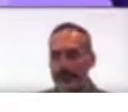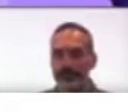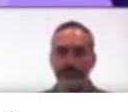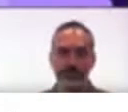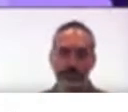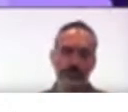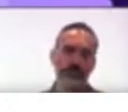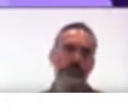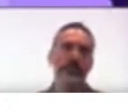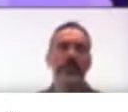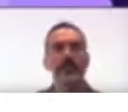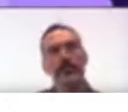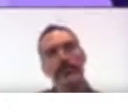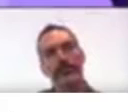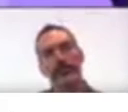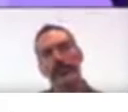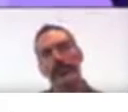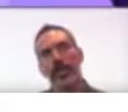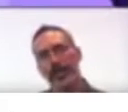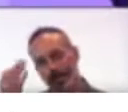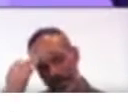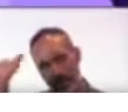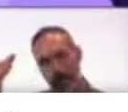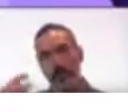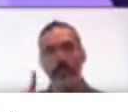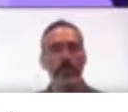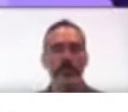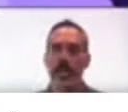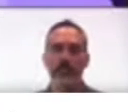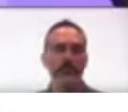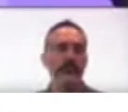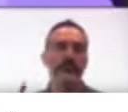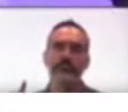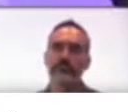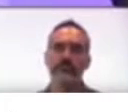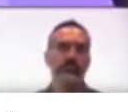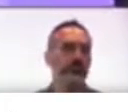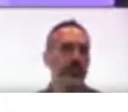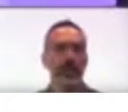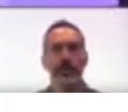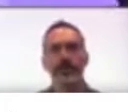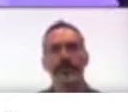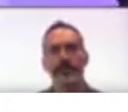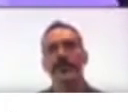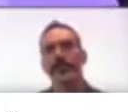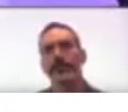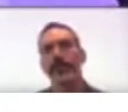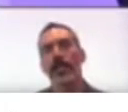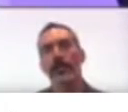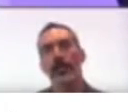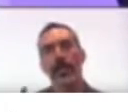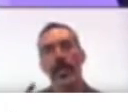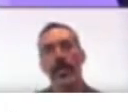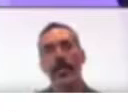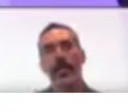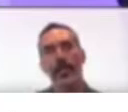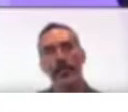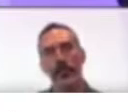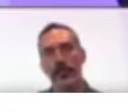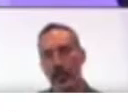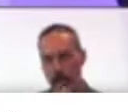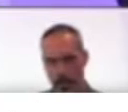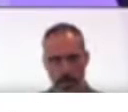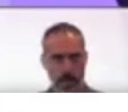empezar a hacer sus trámites. Pues esto, amigas y amigos empresarios, se acabó. Porque a partir del próximo